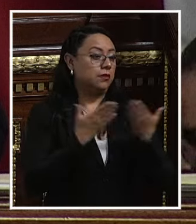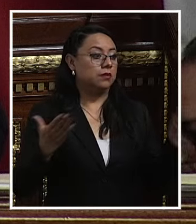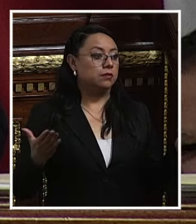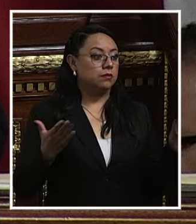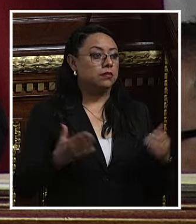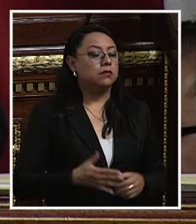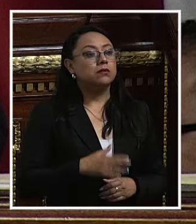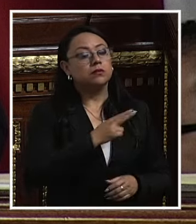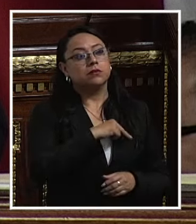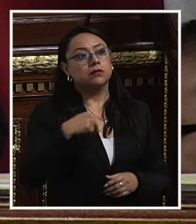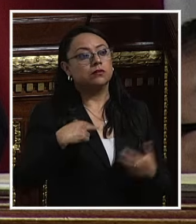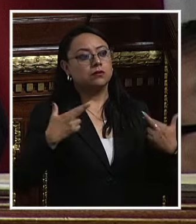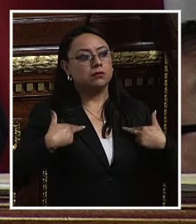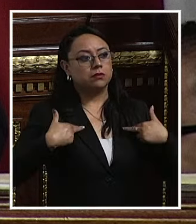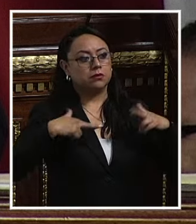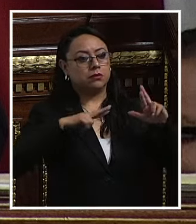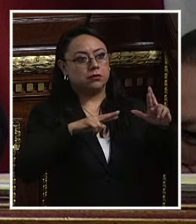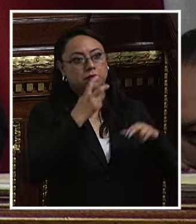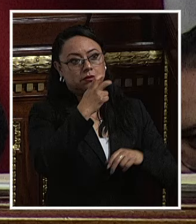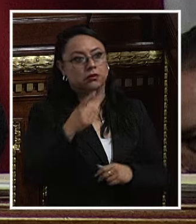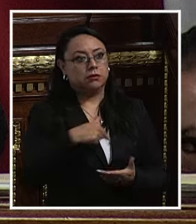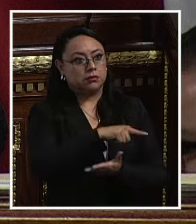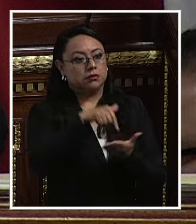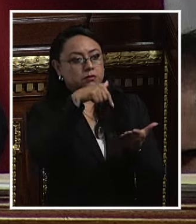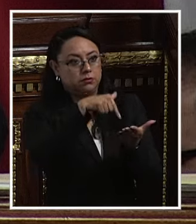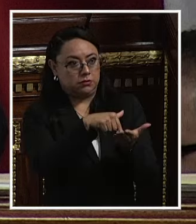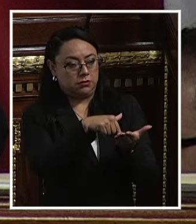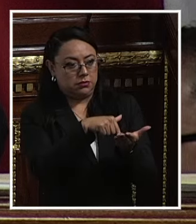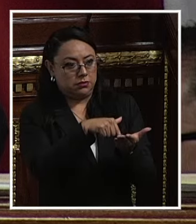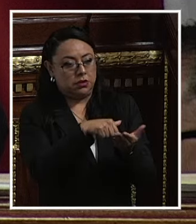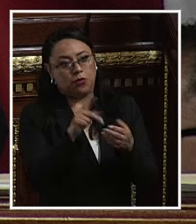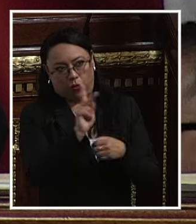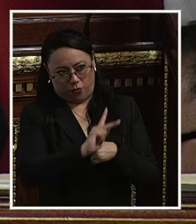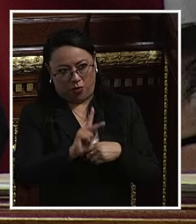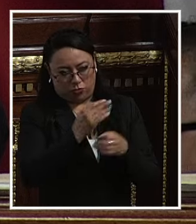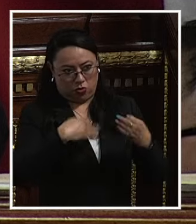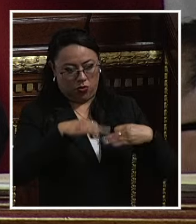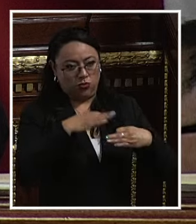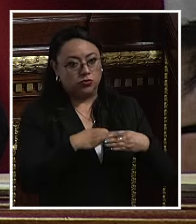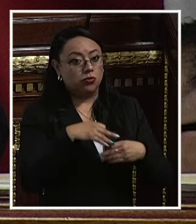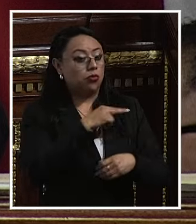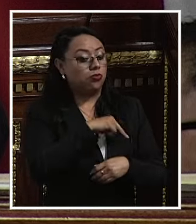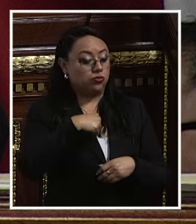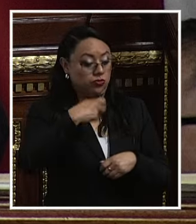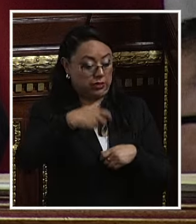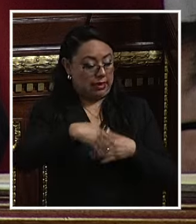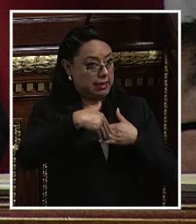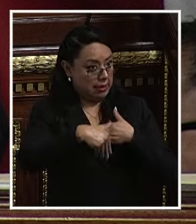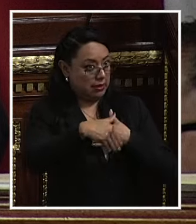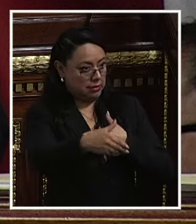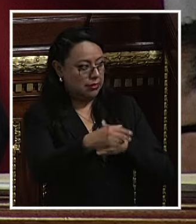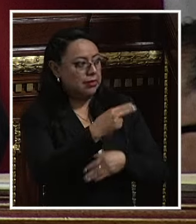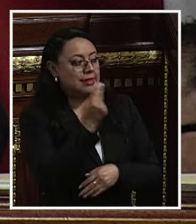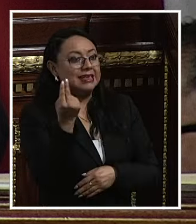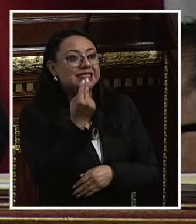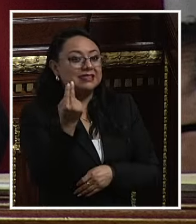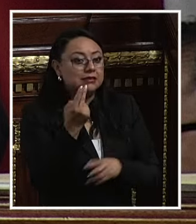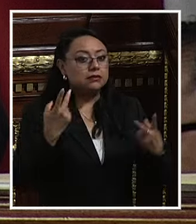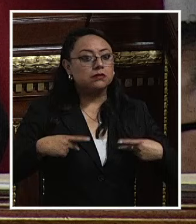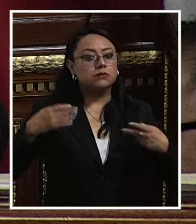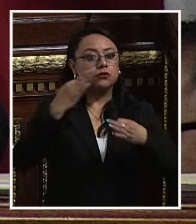del pueblo, a partir de este momento, nos corresponderá mantener una cercanía con la